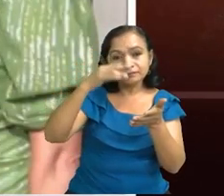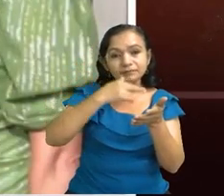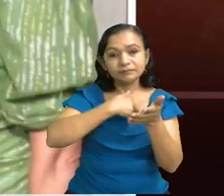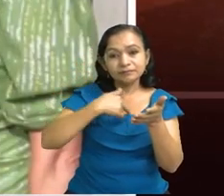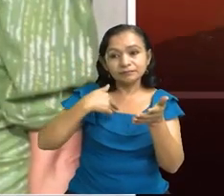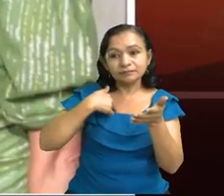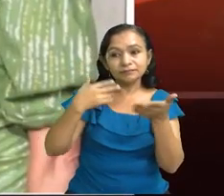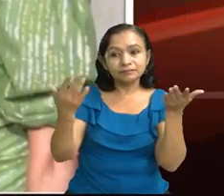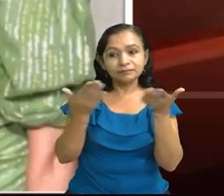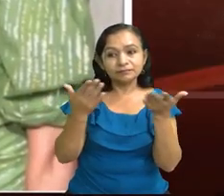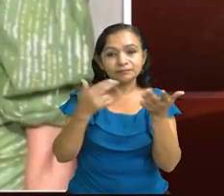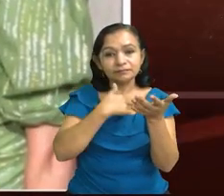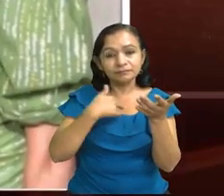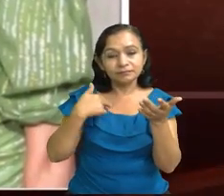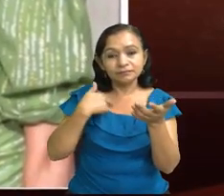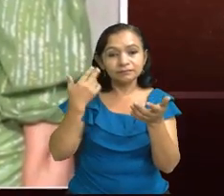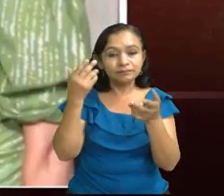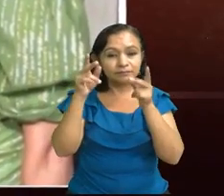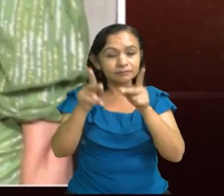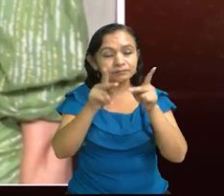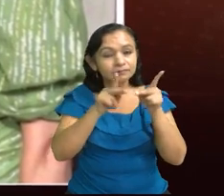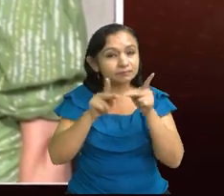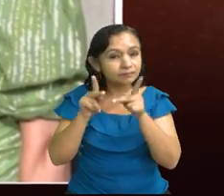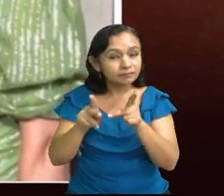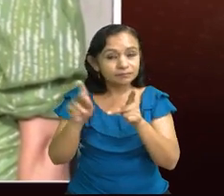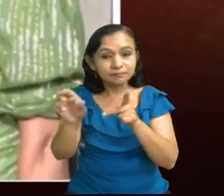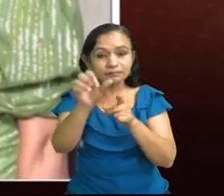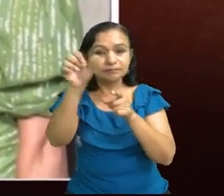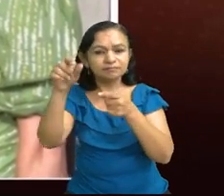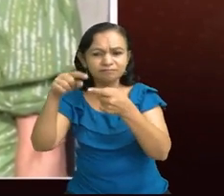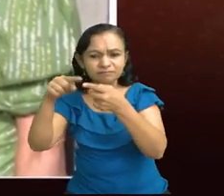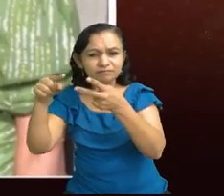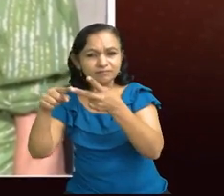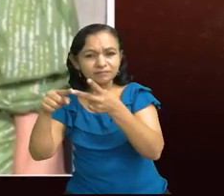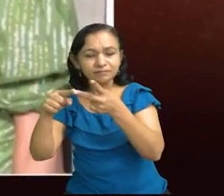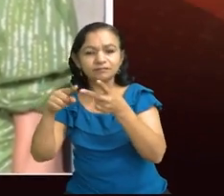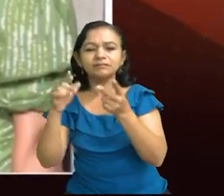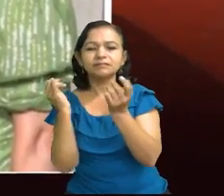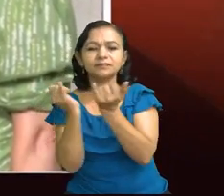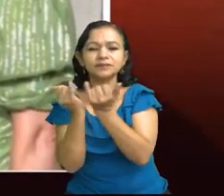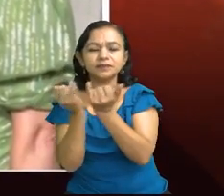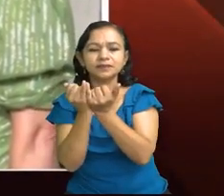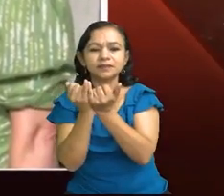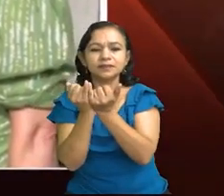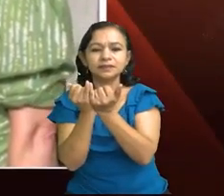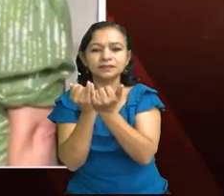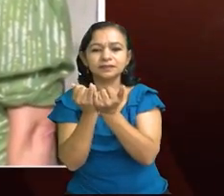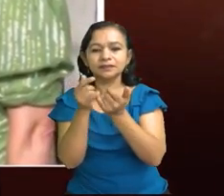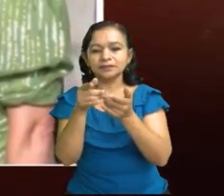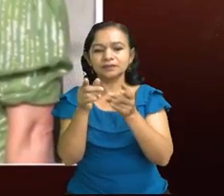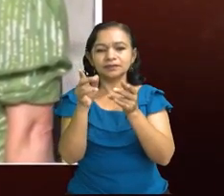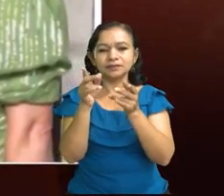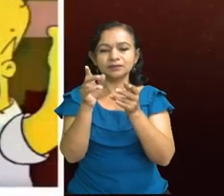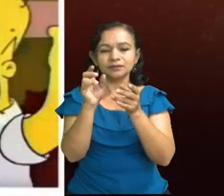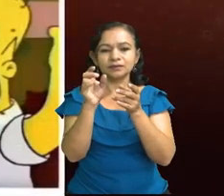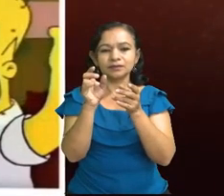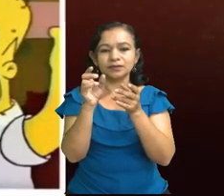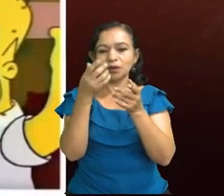han asociado la enfermedad con una persona y otros la han asociado con la serie de entretenimiento Los